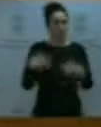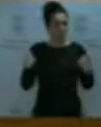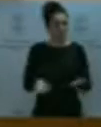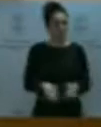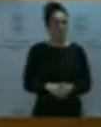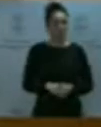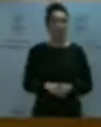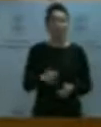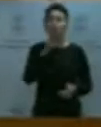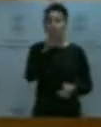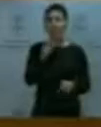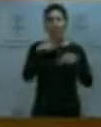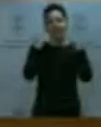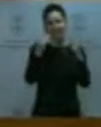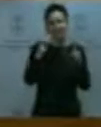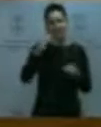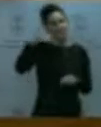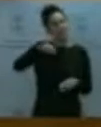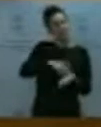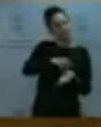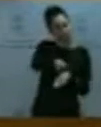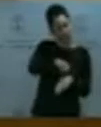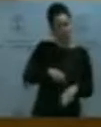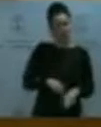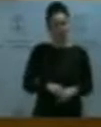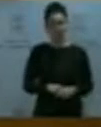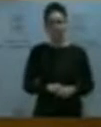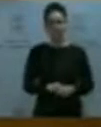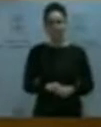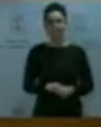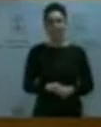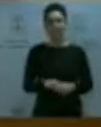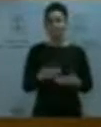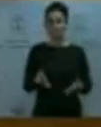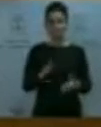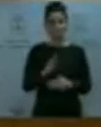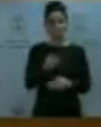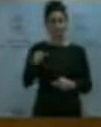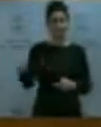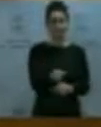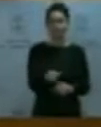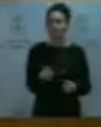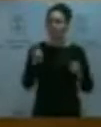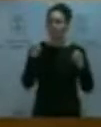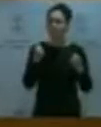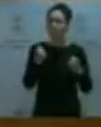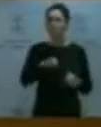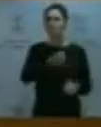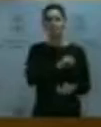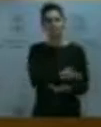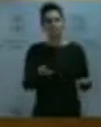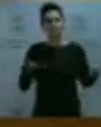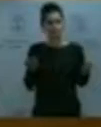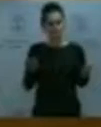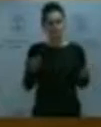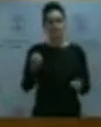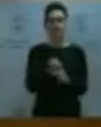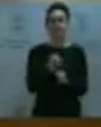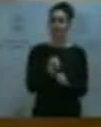ríe. De todas formas, el impacto negativo, como decía, señorías, en el empleo. El impacto negativo en los